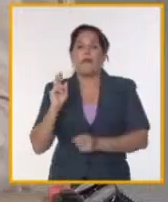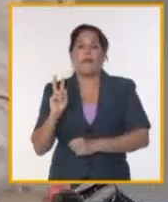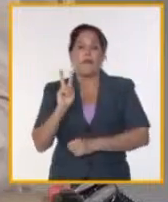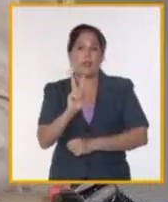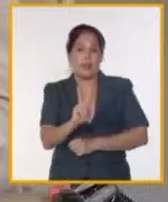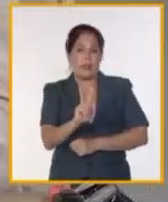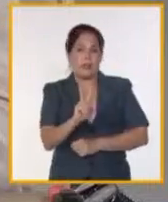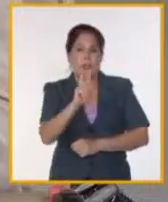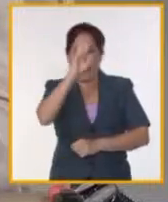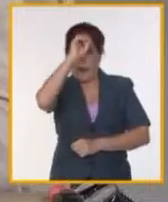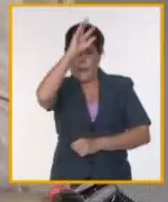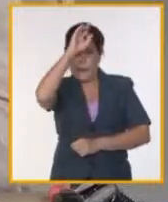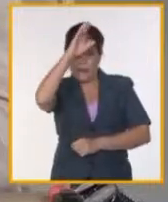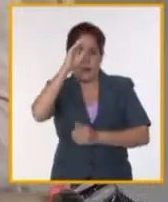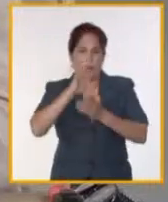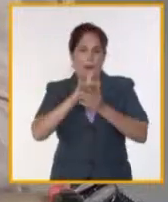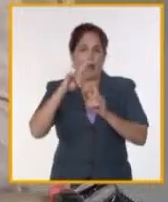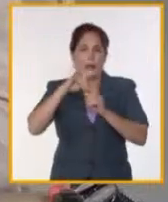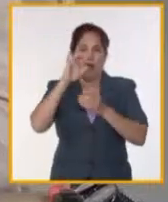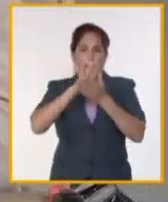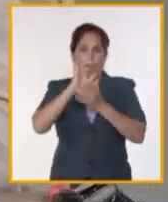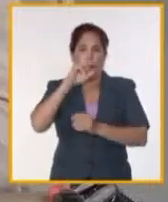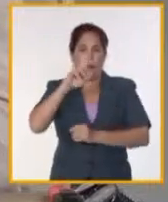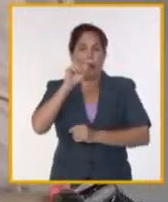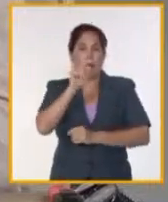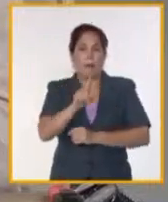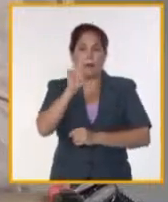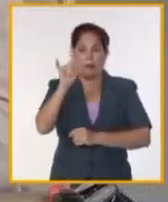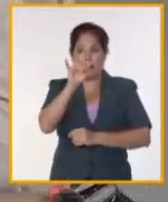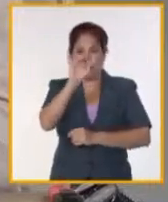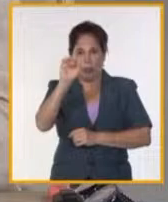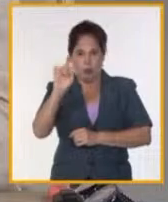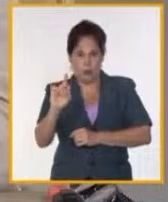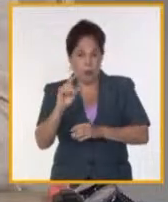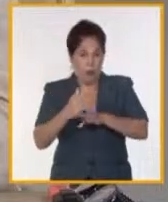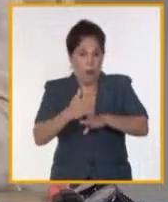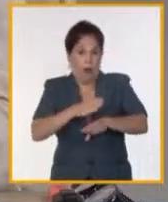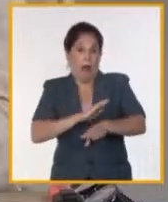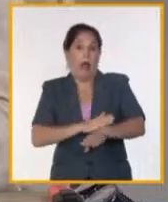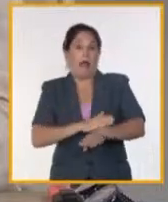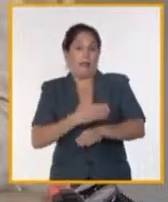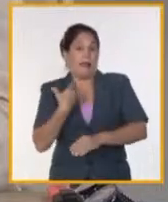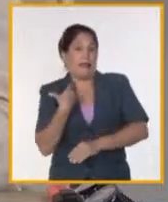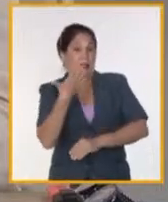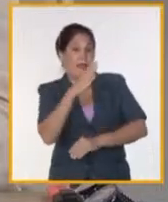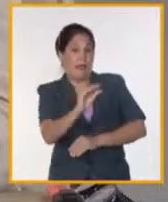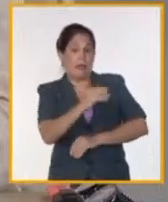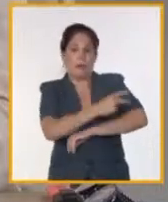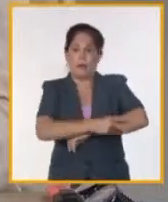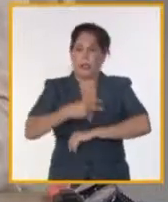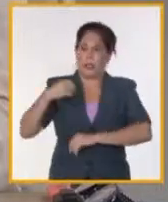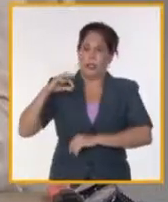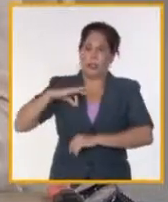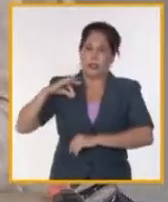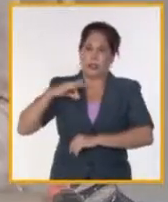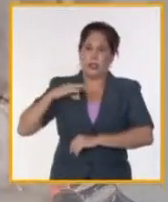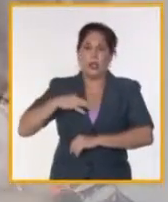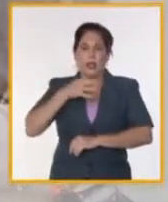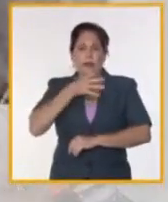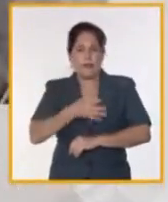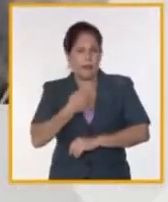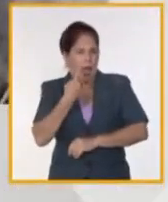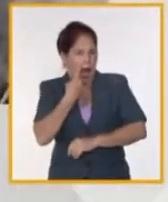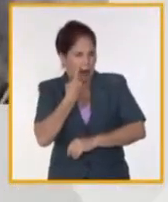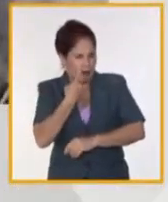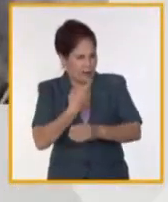a las minas de Matambre en el año 1971, previo a su viaje a Chile. Él, que iba a